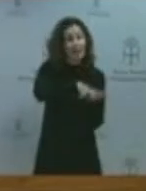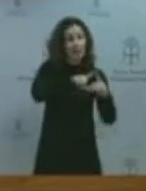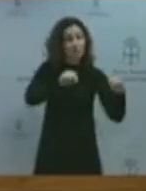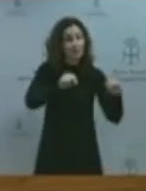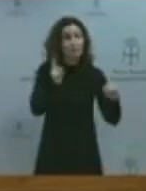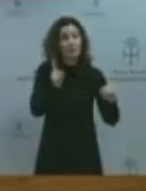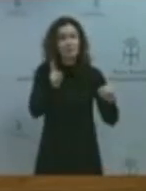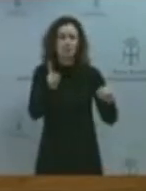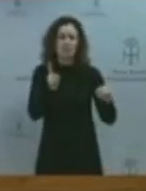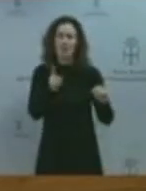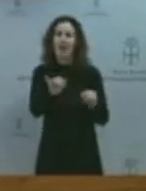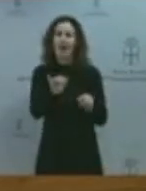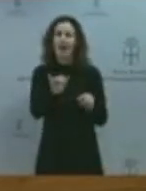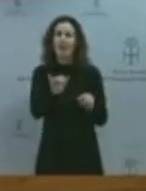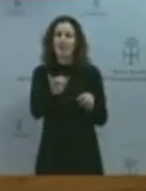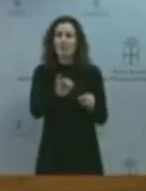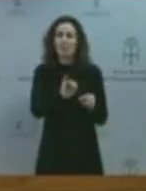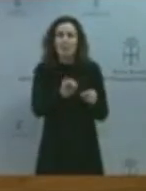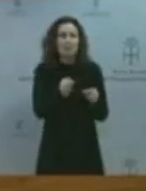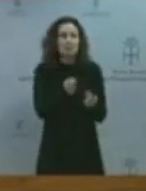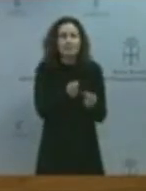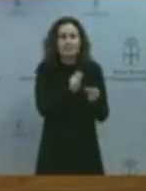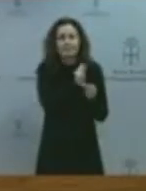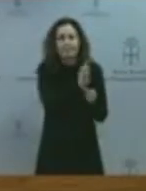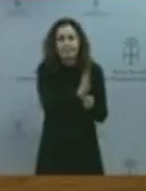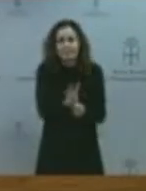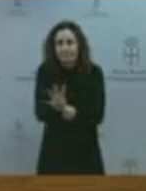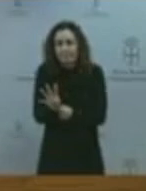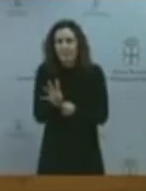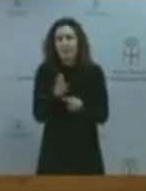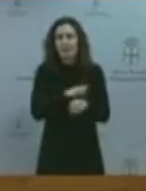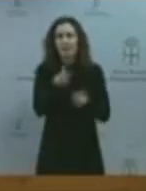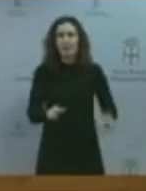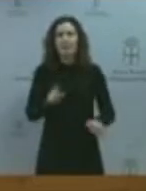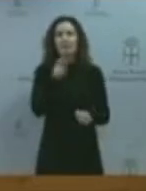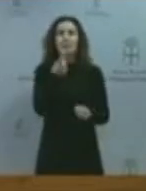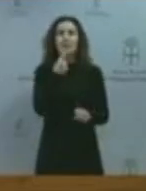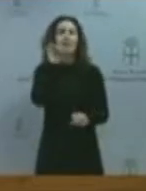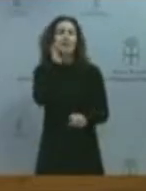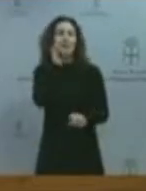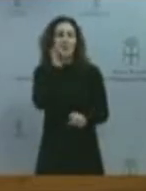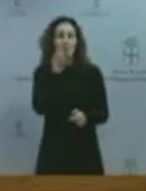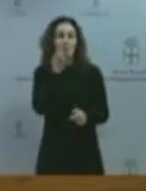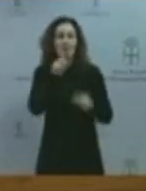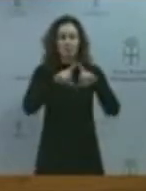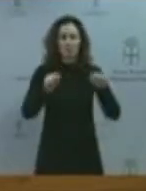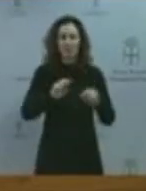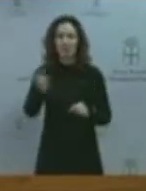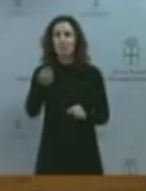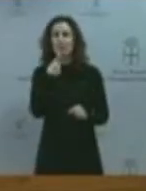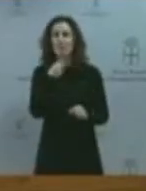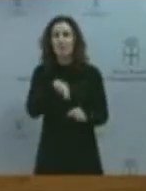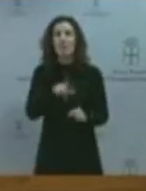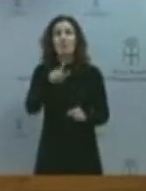lengua propia que a xente diz que é galego-asturiano, outra xente diz ou decimos que é a fala. Así que vou fer a miña intervención na fala, que